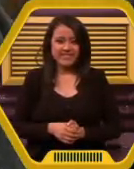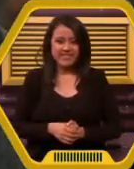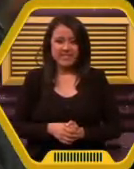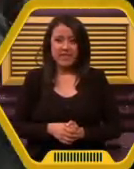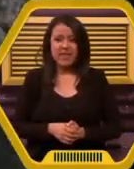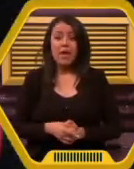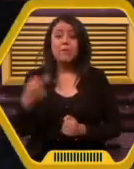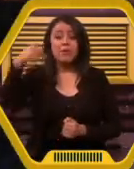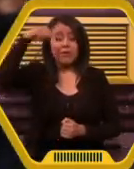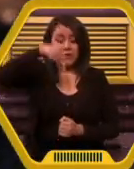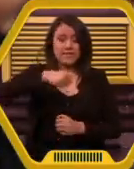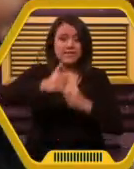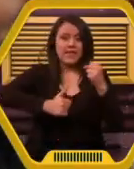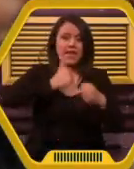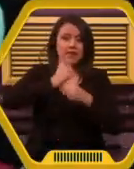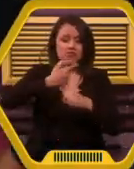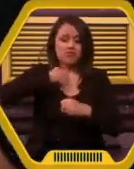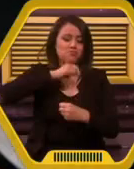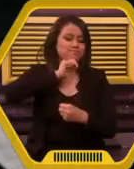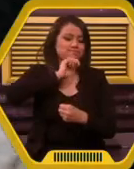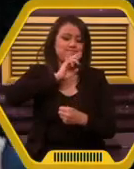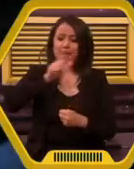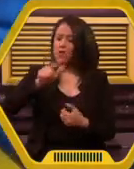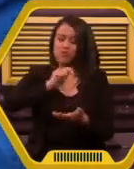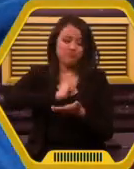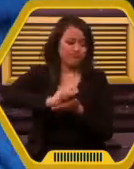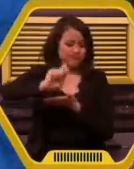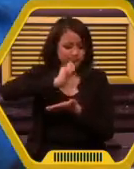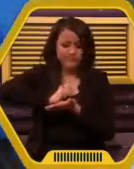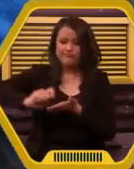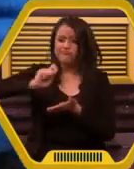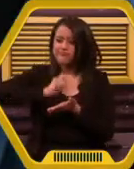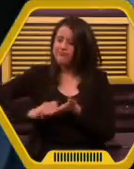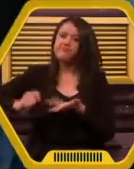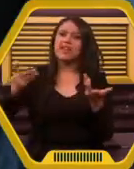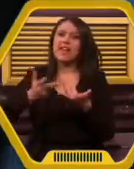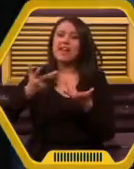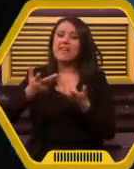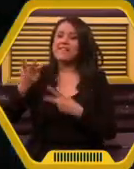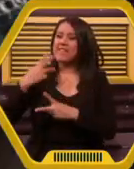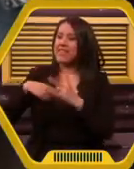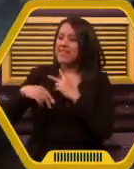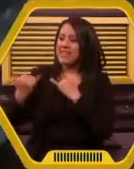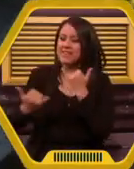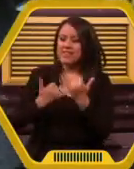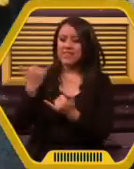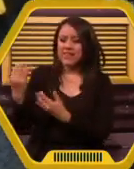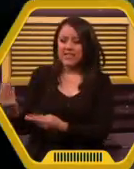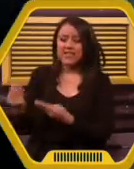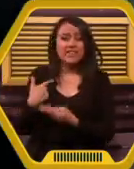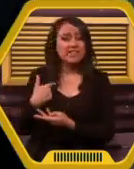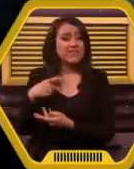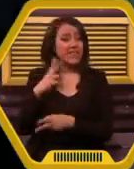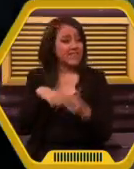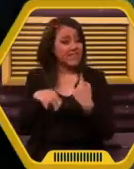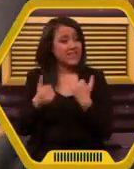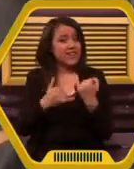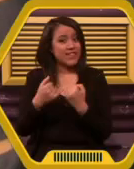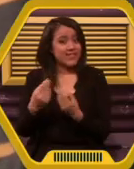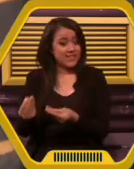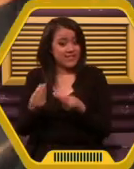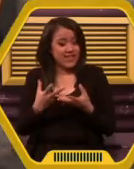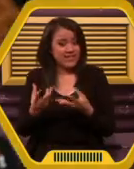Pero este año he escrito la mejor carta de mi vida. Nos mandaron nuestros juguetes, no nos mandó con el